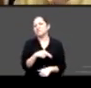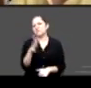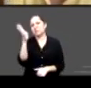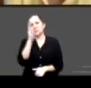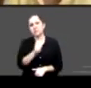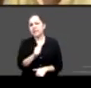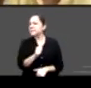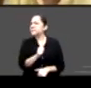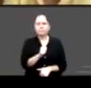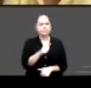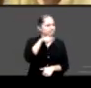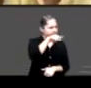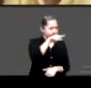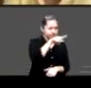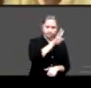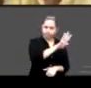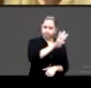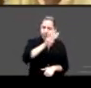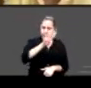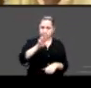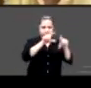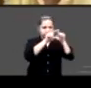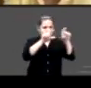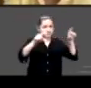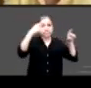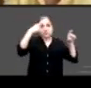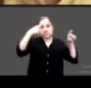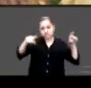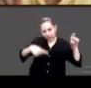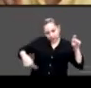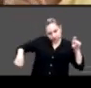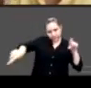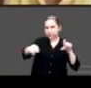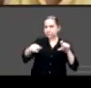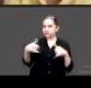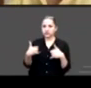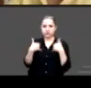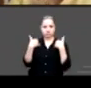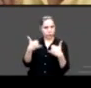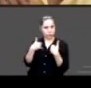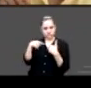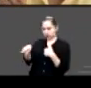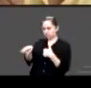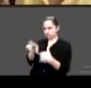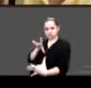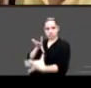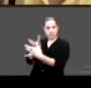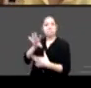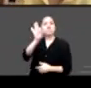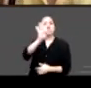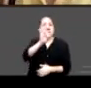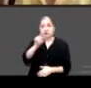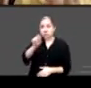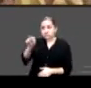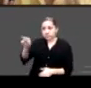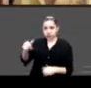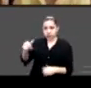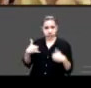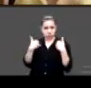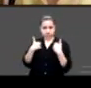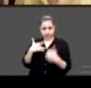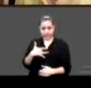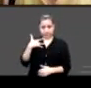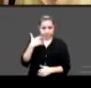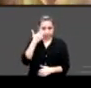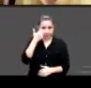dirigida esta página para que las y los adolescentes, de hecho, pueden poner testimonios en algún apartado, y esta es la página